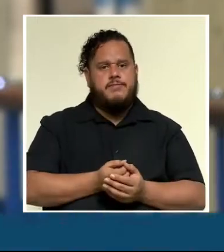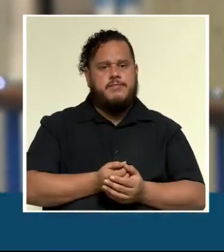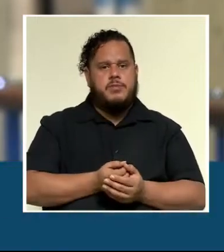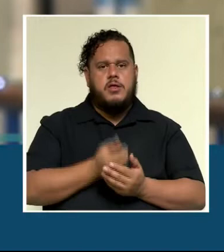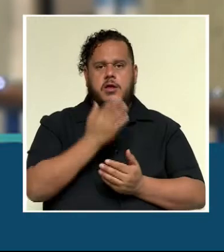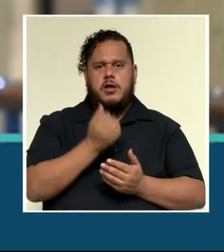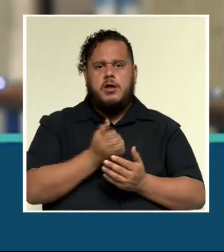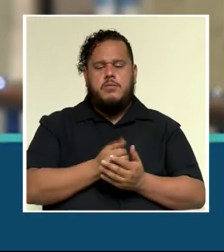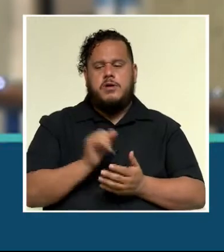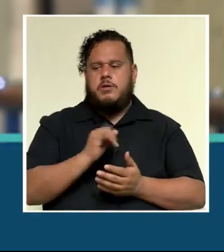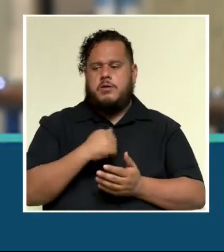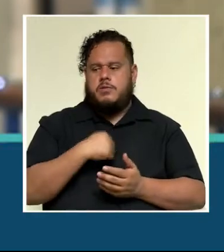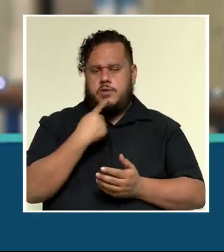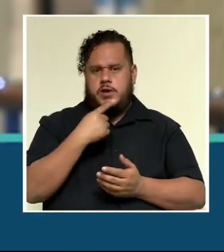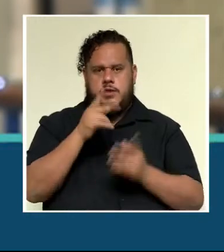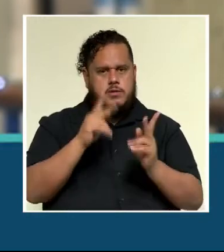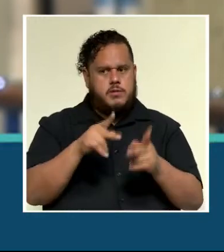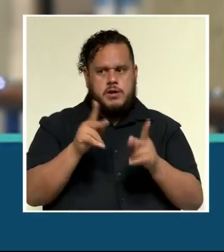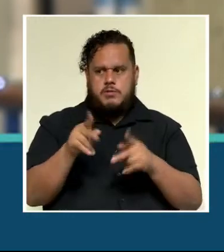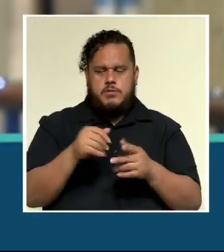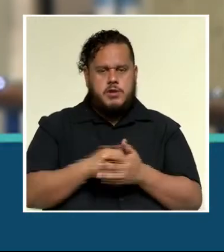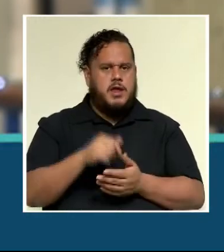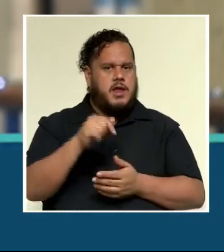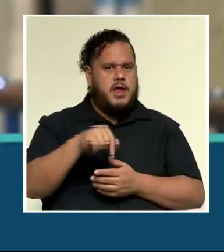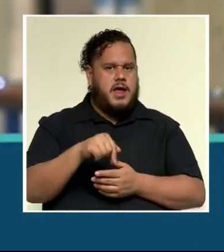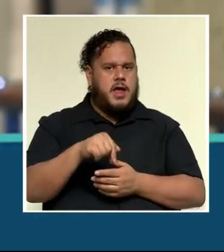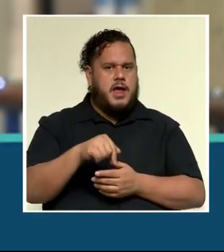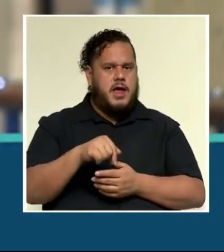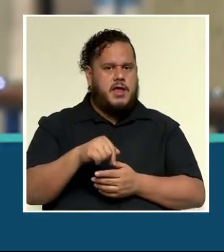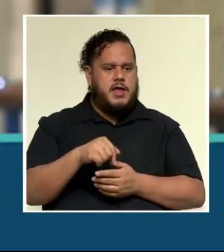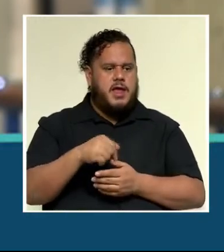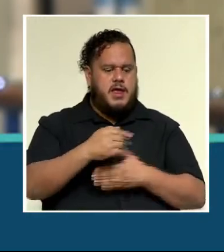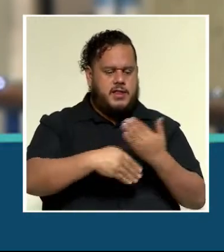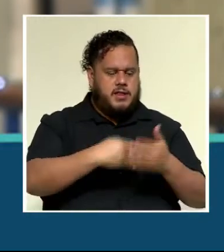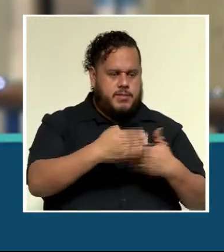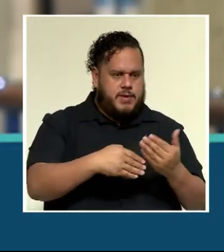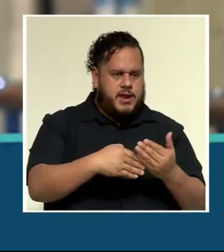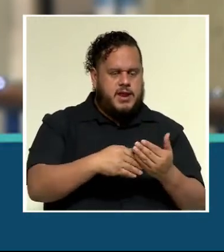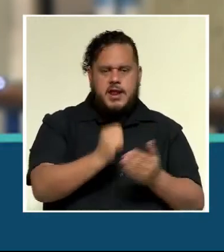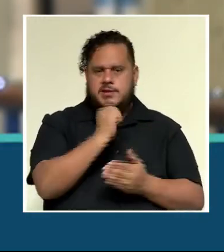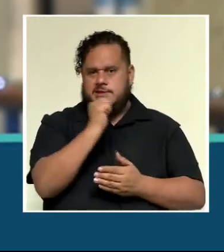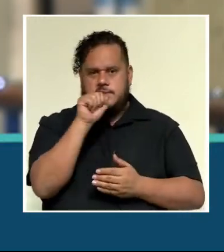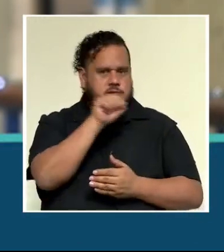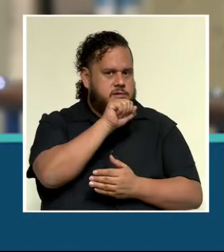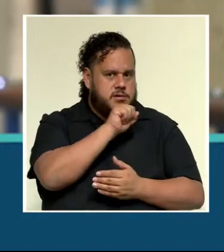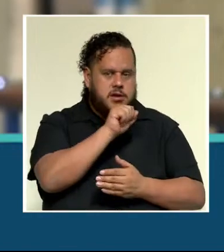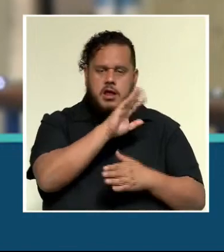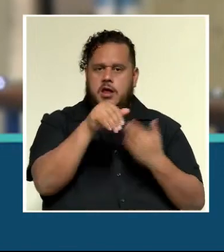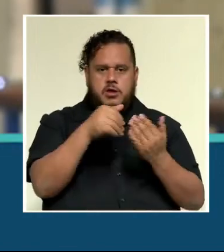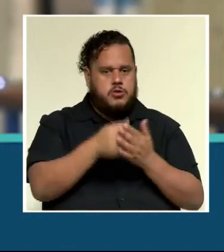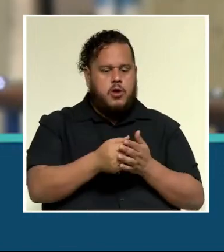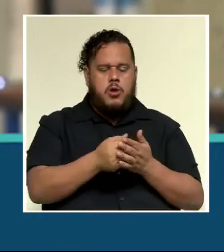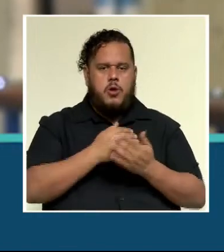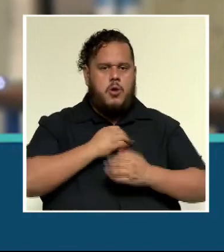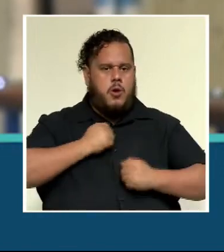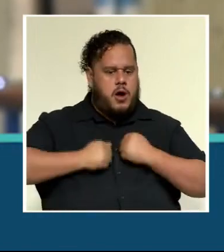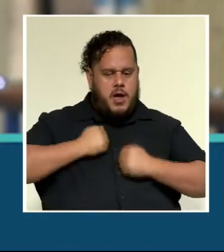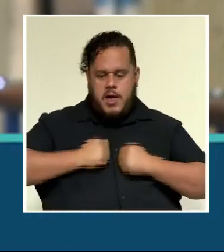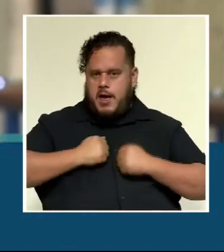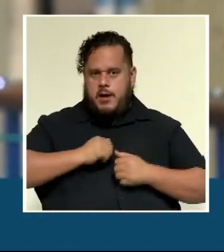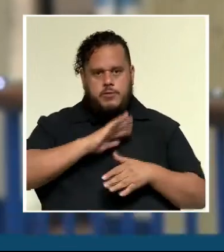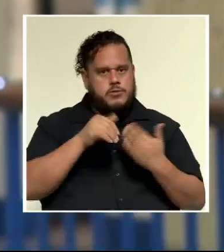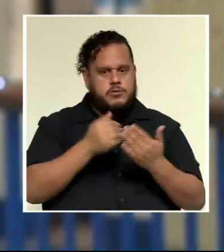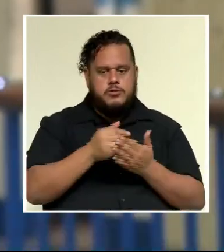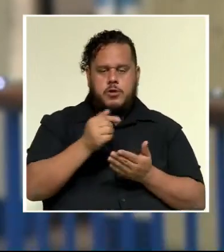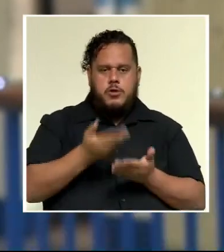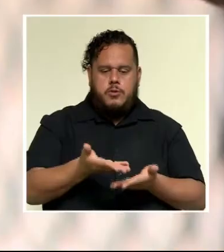Porque como le digo yo a la gente, aquí de papel higiénico, pasta de dientes, lo demás, todo, jabón, todo se lo dan a uno aquí, le